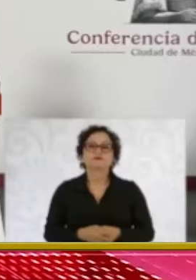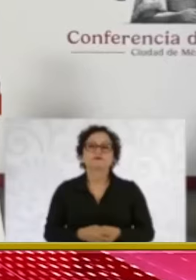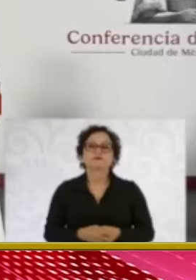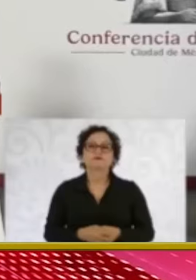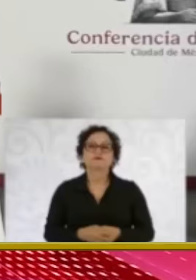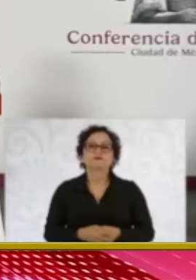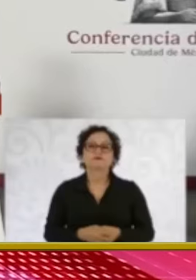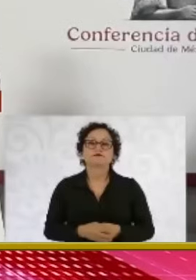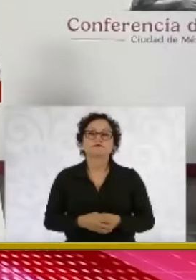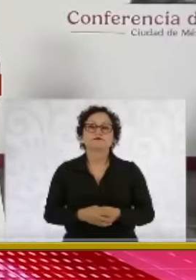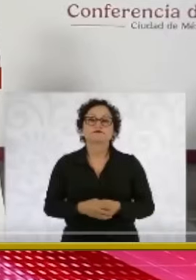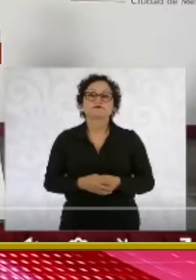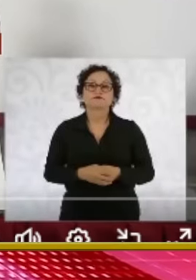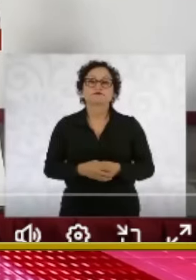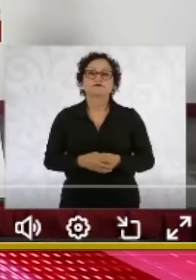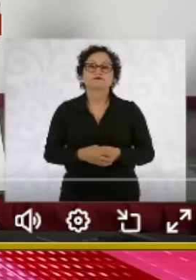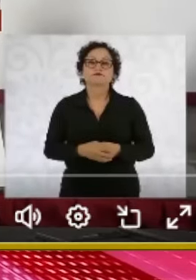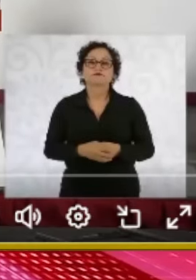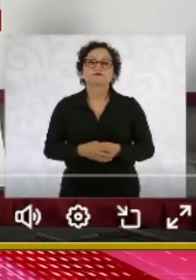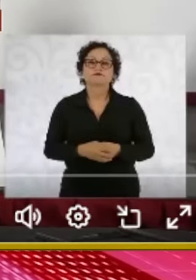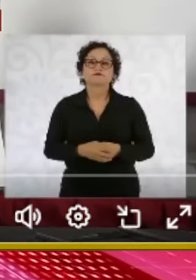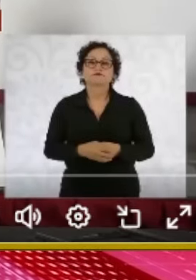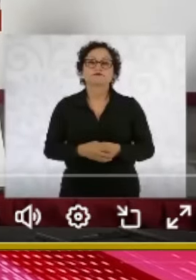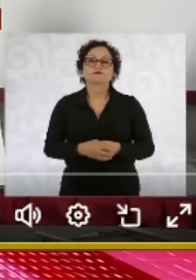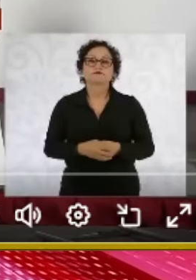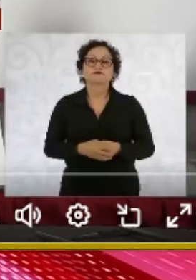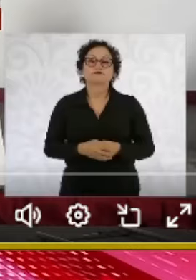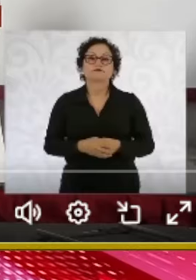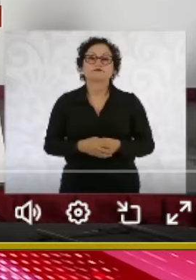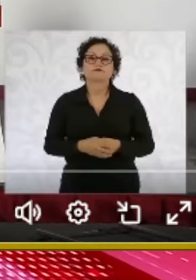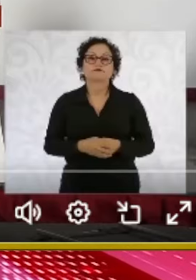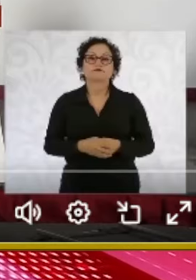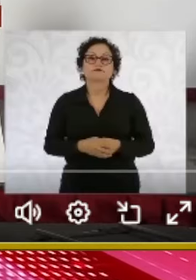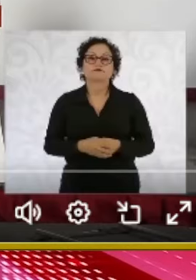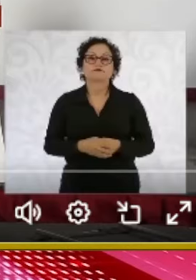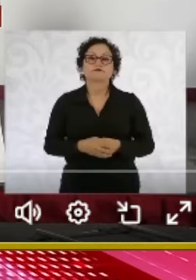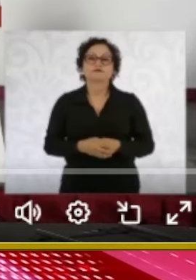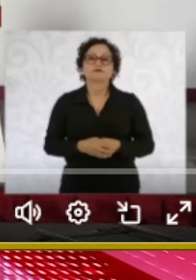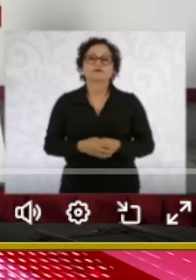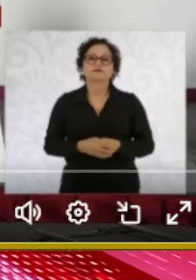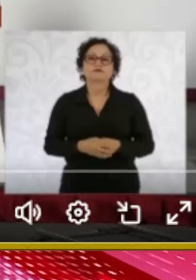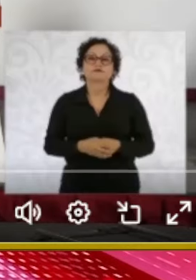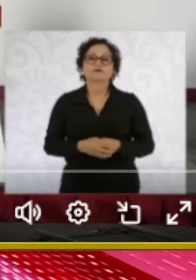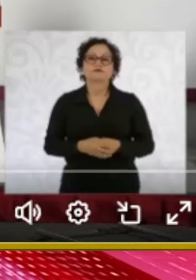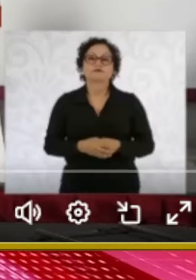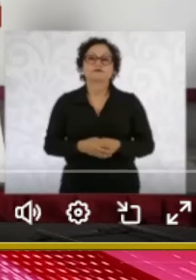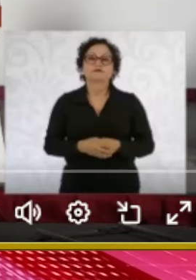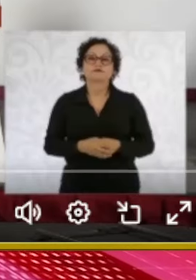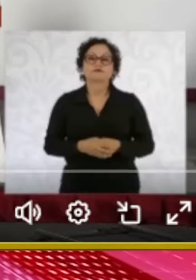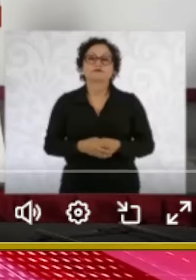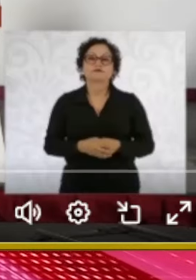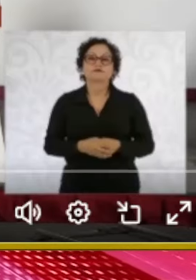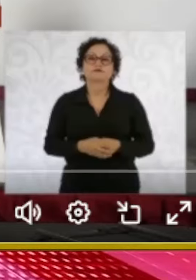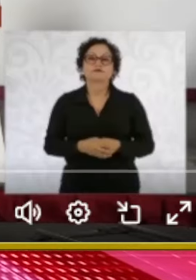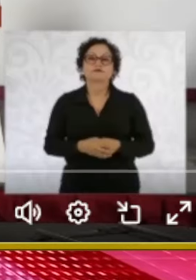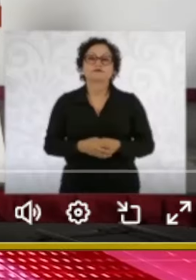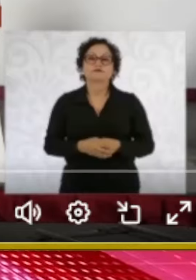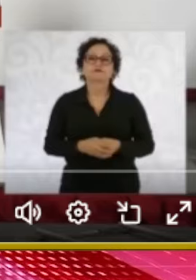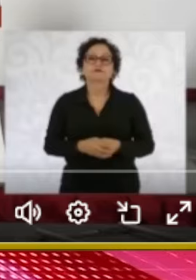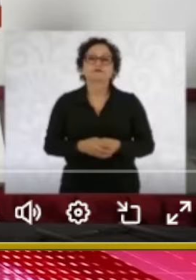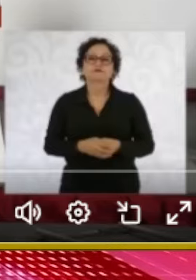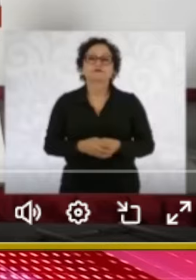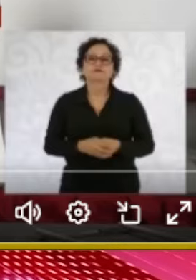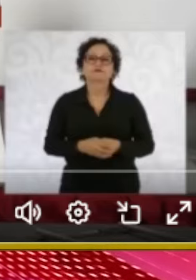norteamericanas y este personaje que para nada figuraba en los reflectores ni en el radar lo tenía al menos yo no de repente